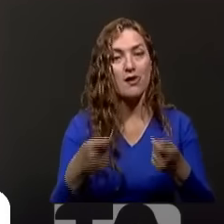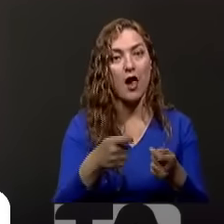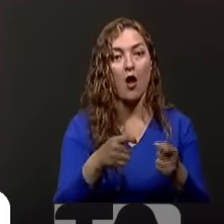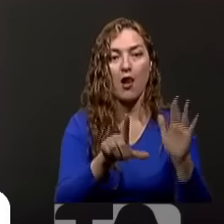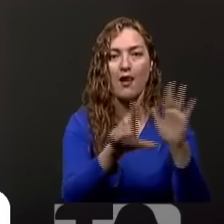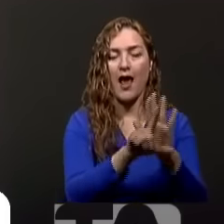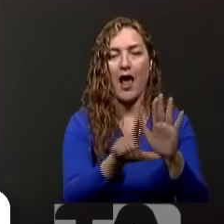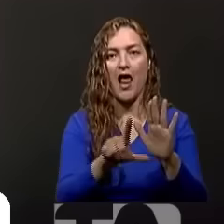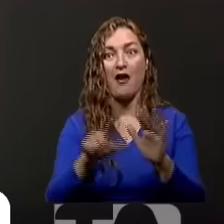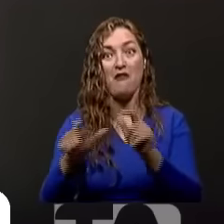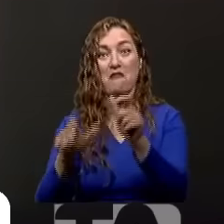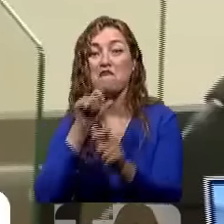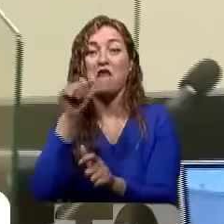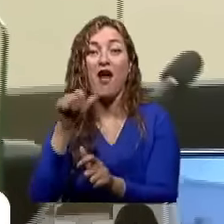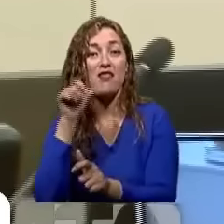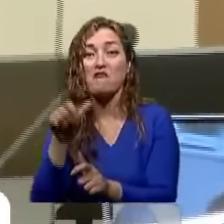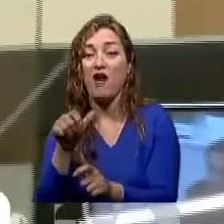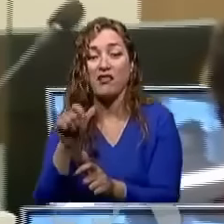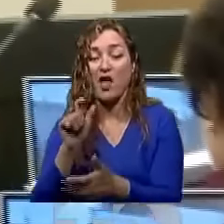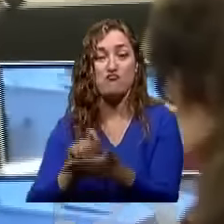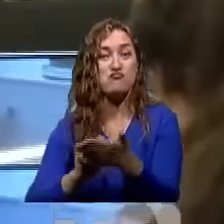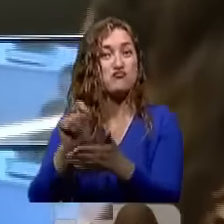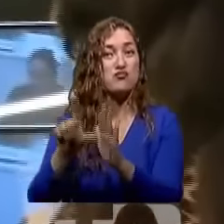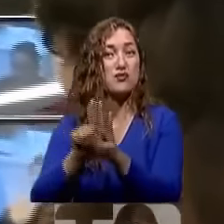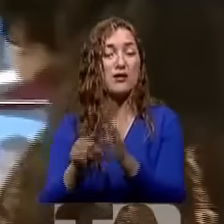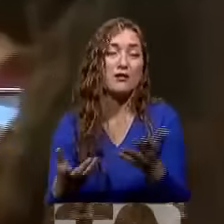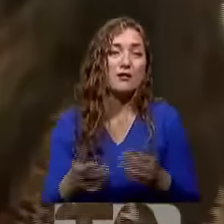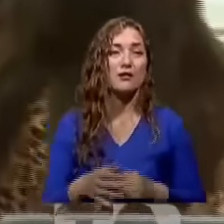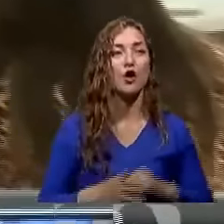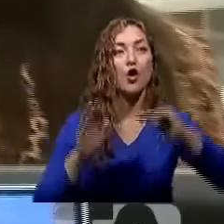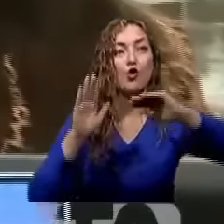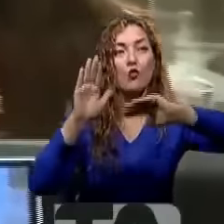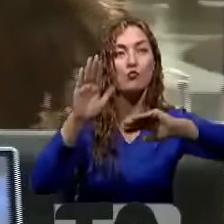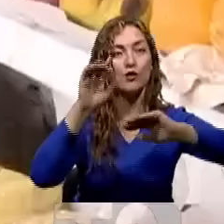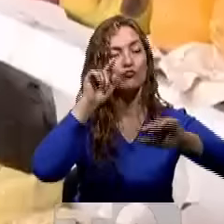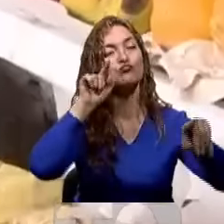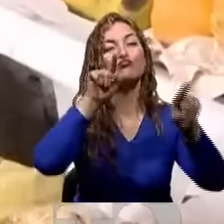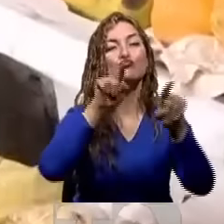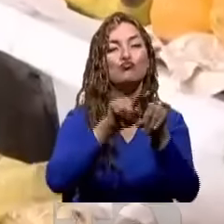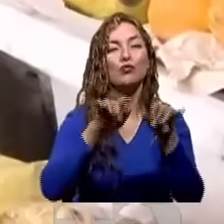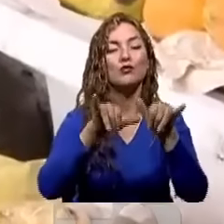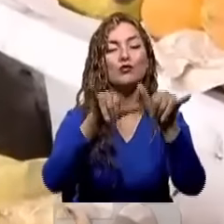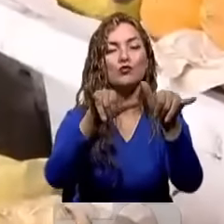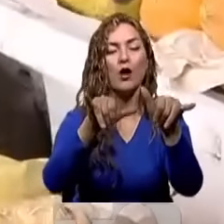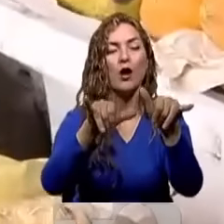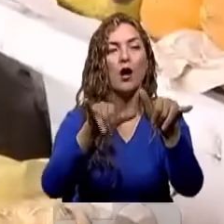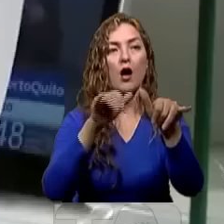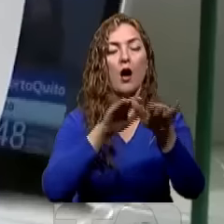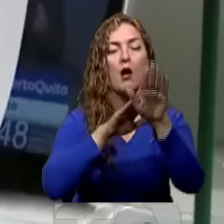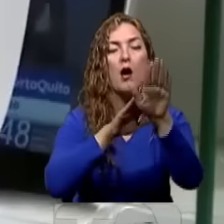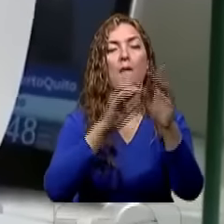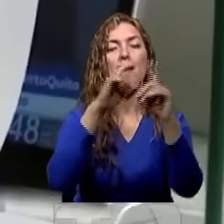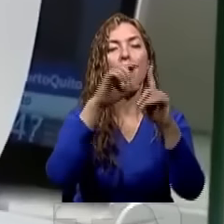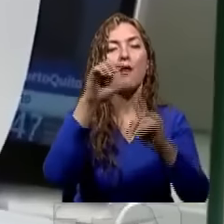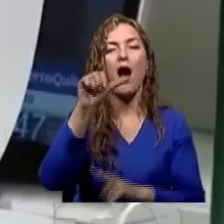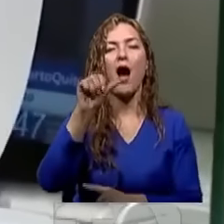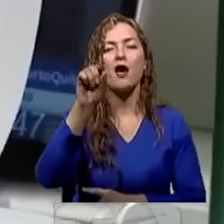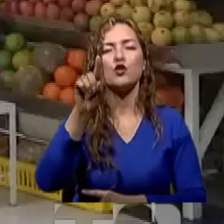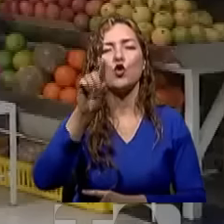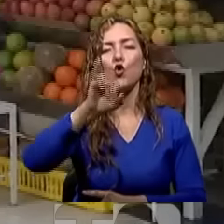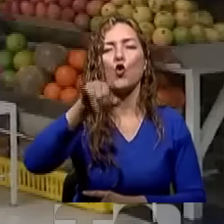adjudicados. El resto no están adjudicados. Entre los compromisos asumidos, se destaca la decisión de mantener la palabra adjudicación en el proyecto